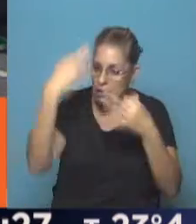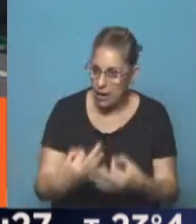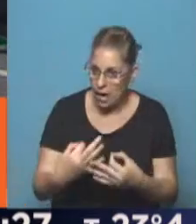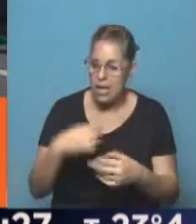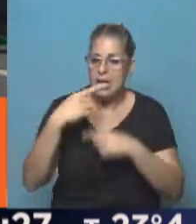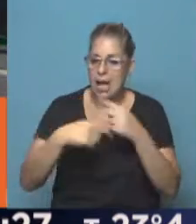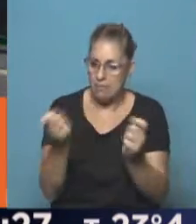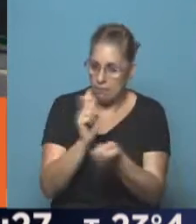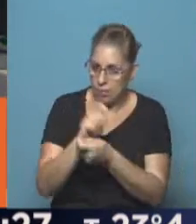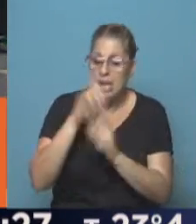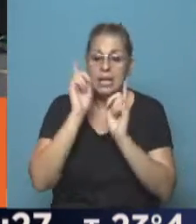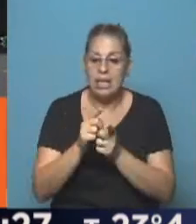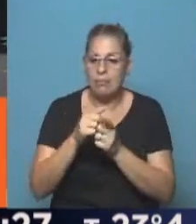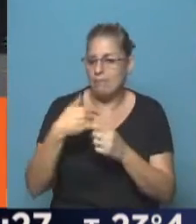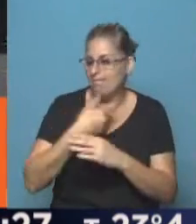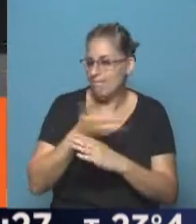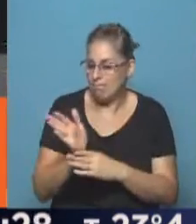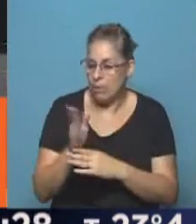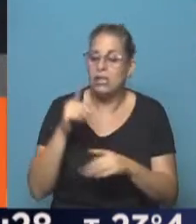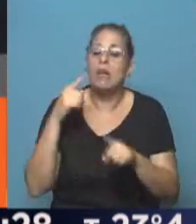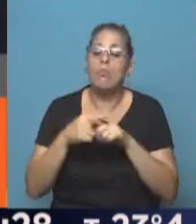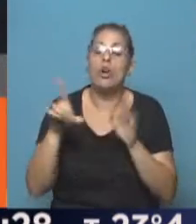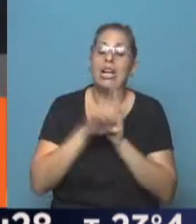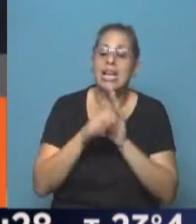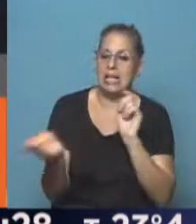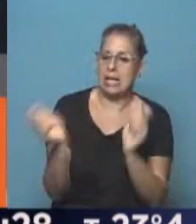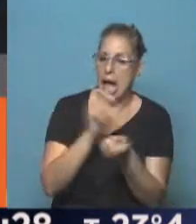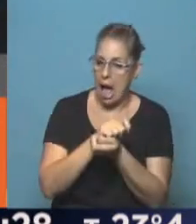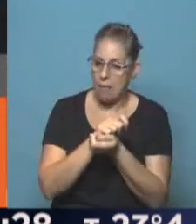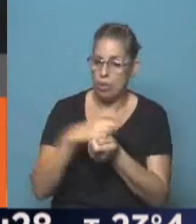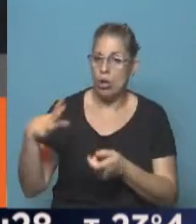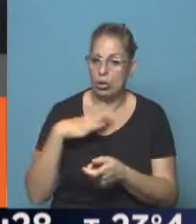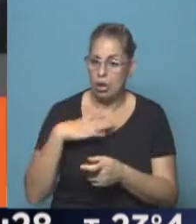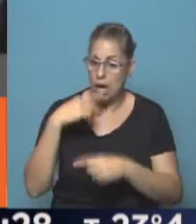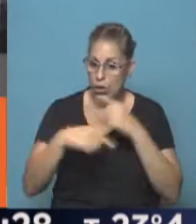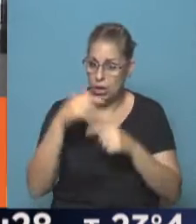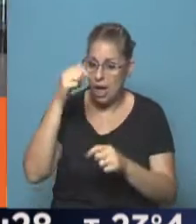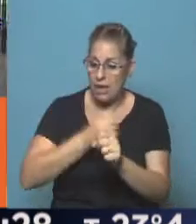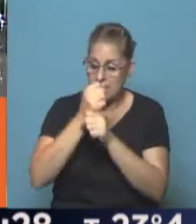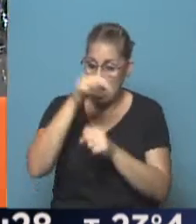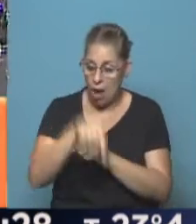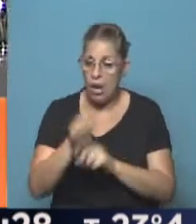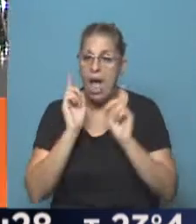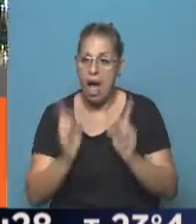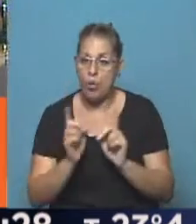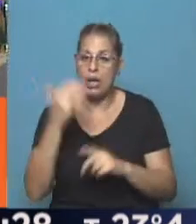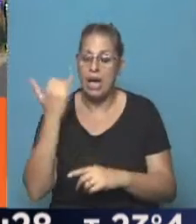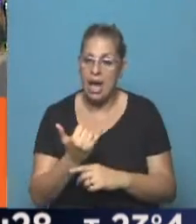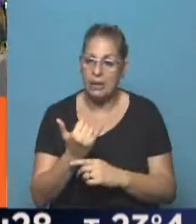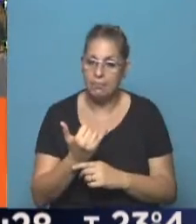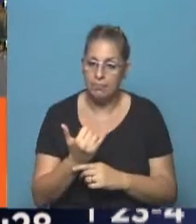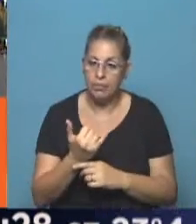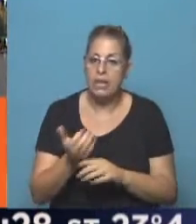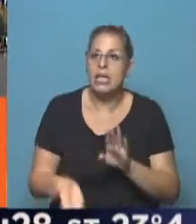constantes. Cuestión que también se deja sin efecto por la ley de convertibilidad que todavía sigue vigente a pesar de que tengamos entre nosotros